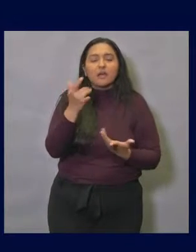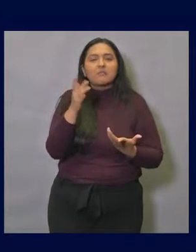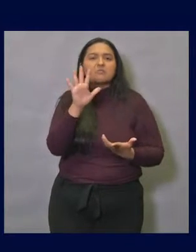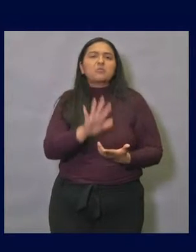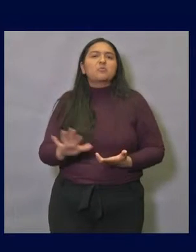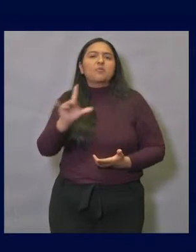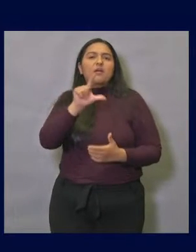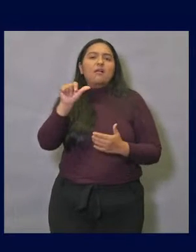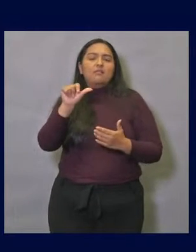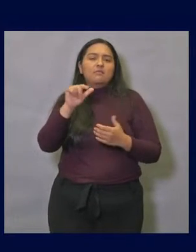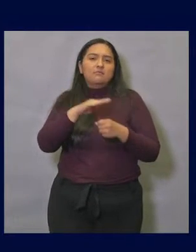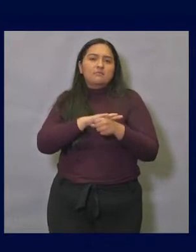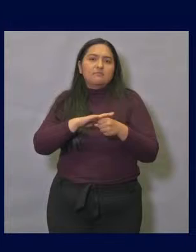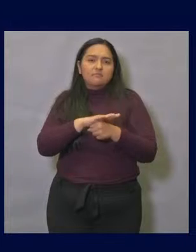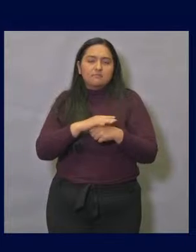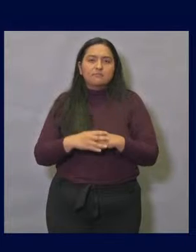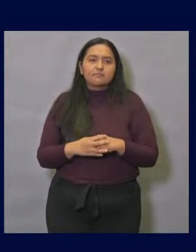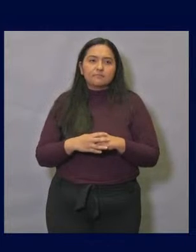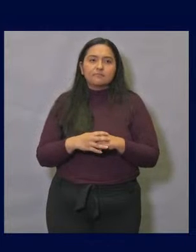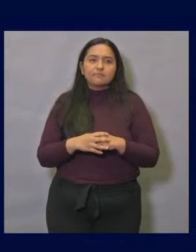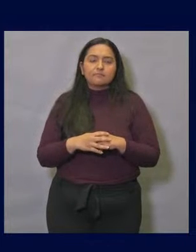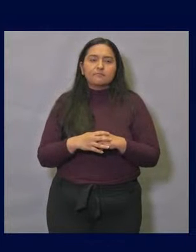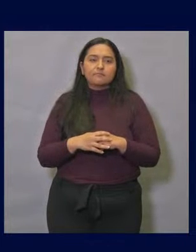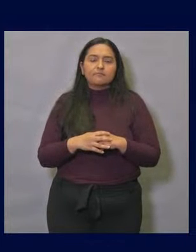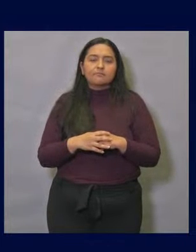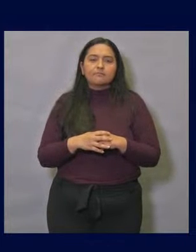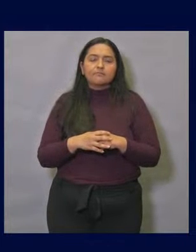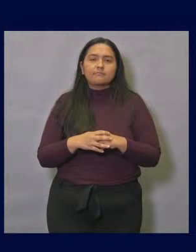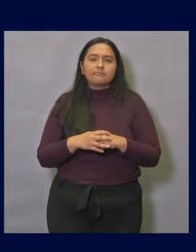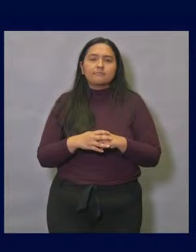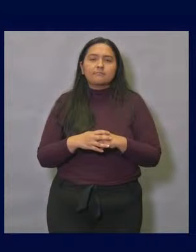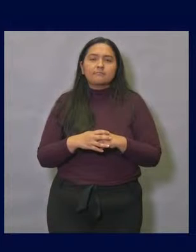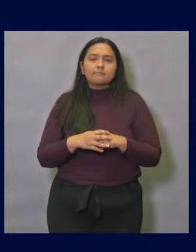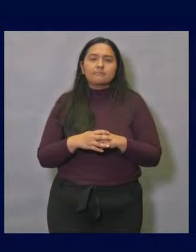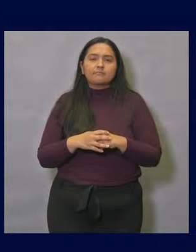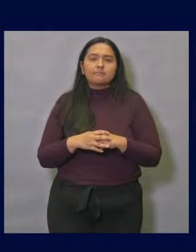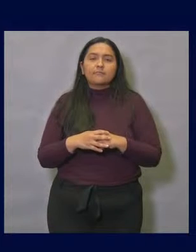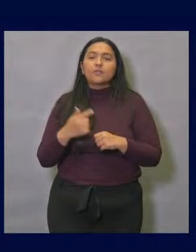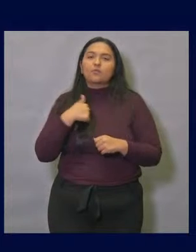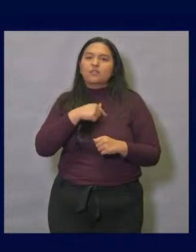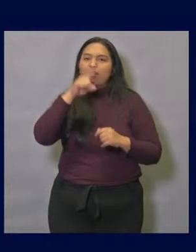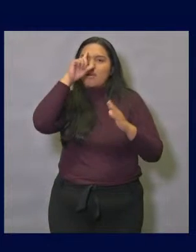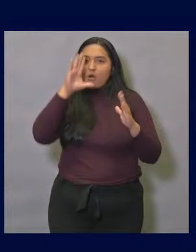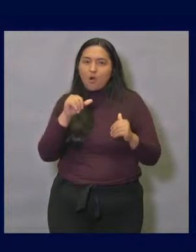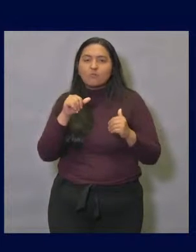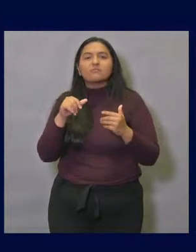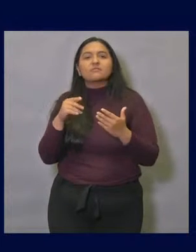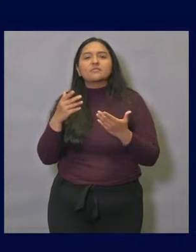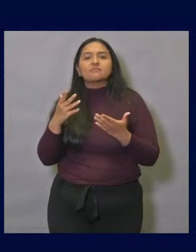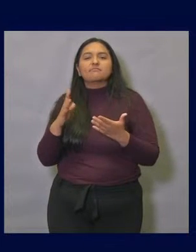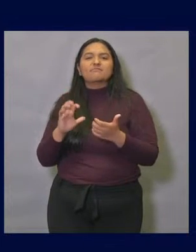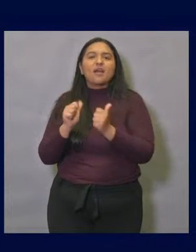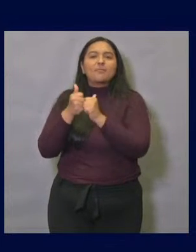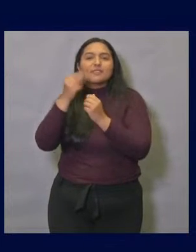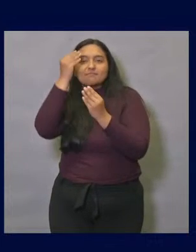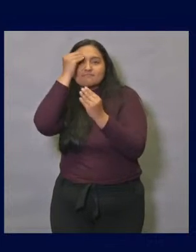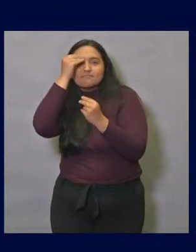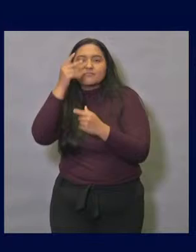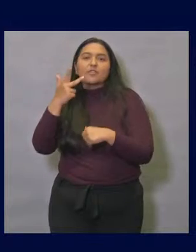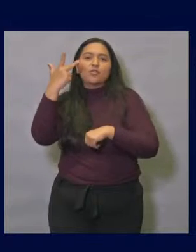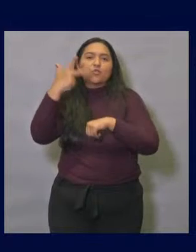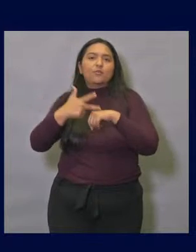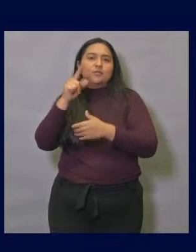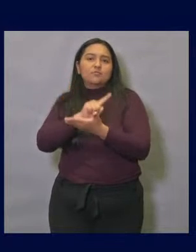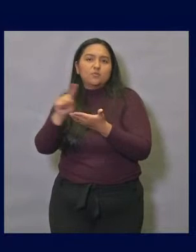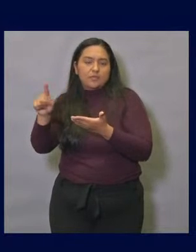Y esperamos actualizar los datos que muestra 3 veces por semana. El tablero de datos